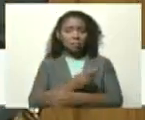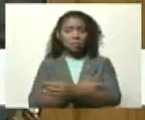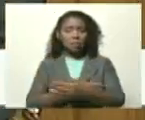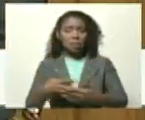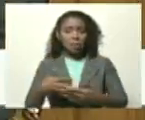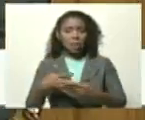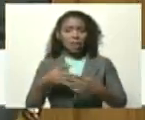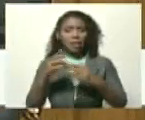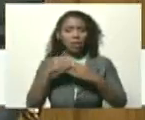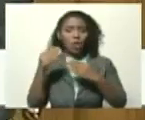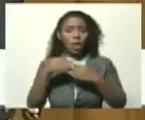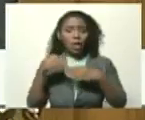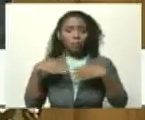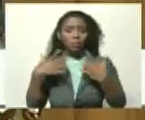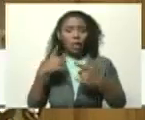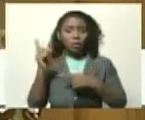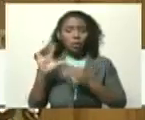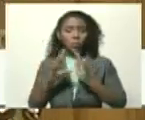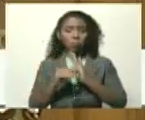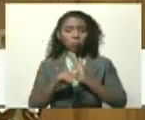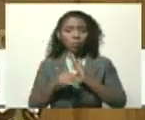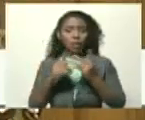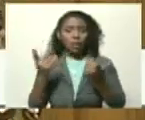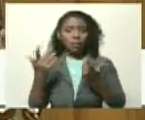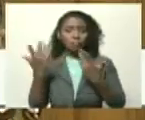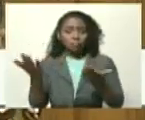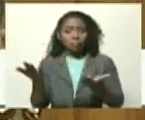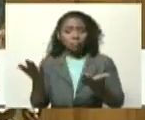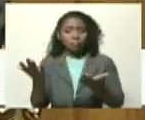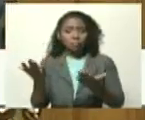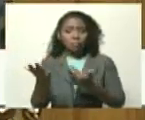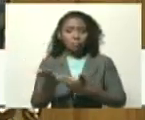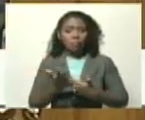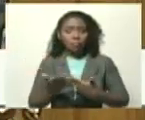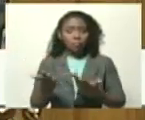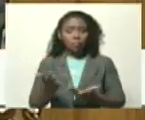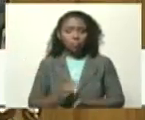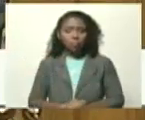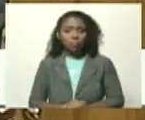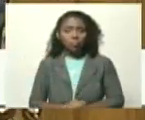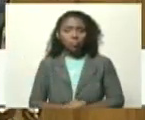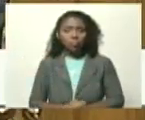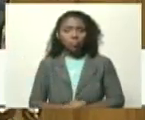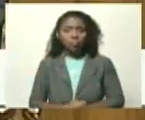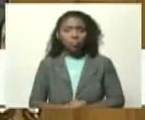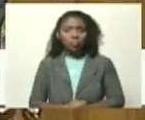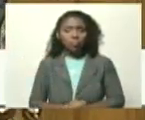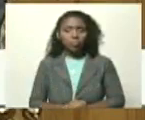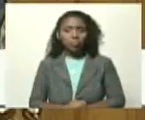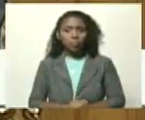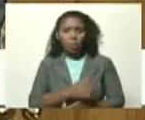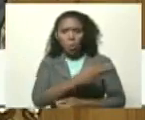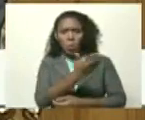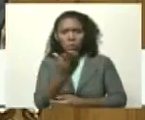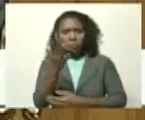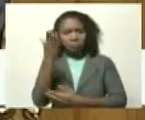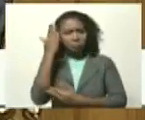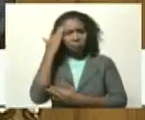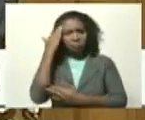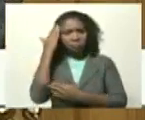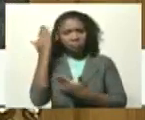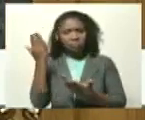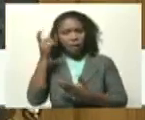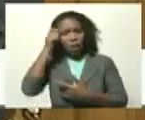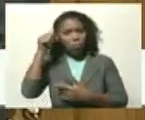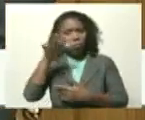millones de dólares que estos ladrones han recibido. Para que ustedes tengan y el